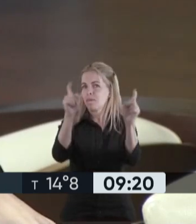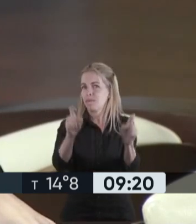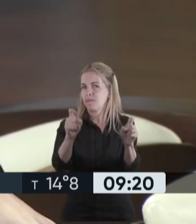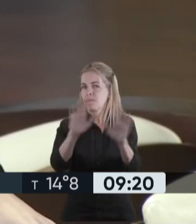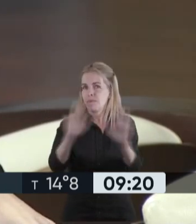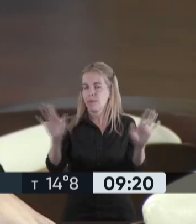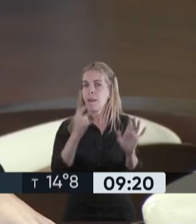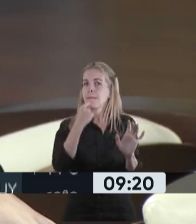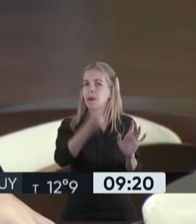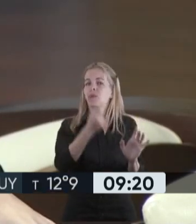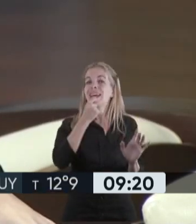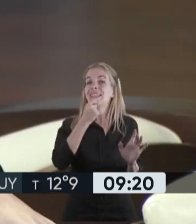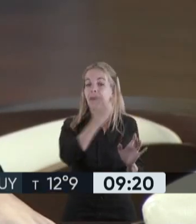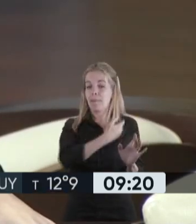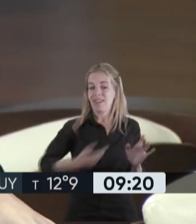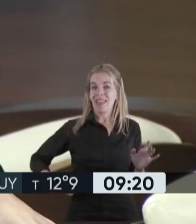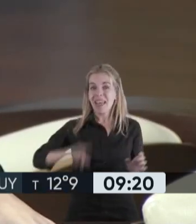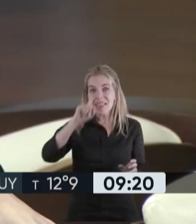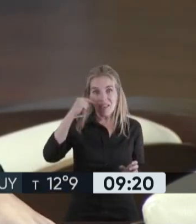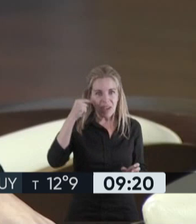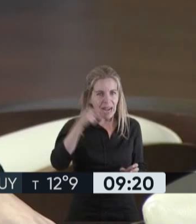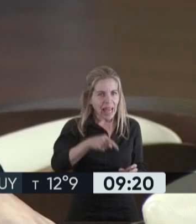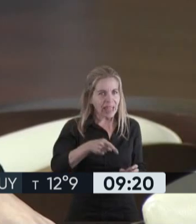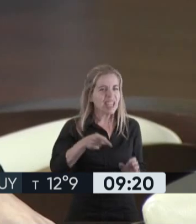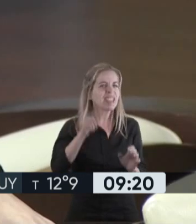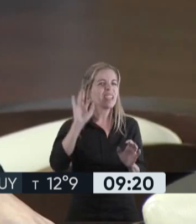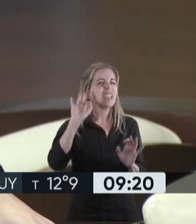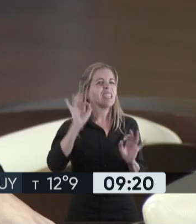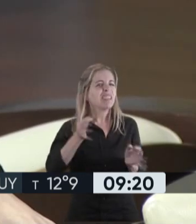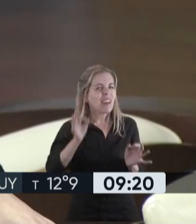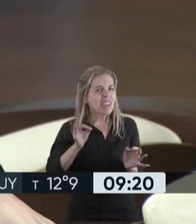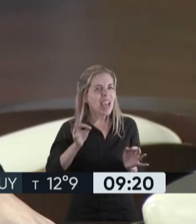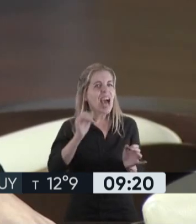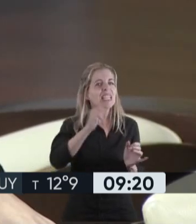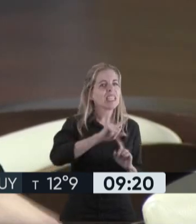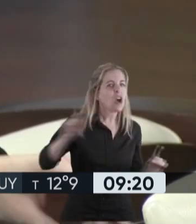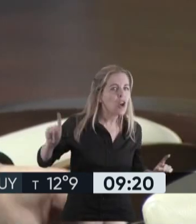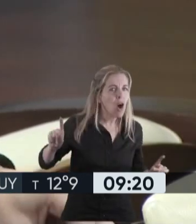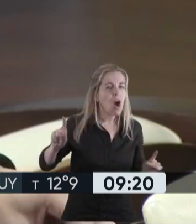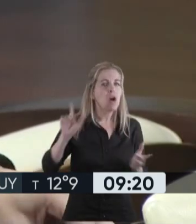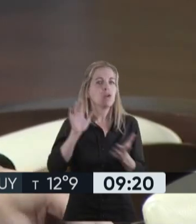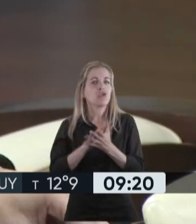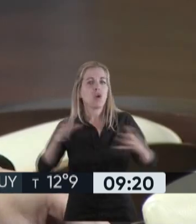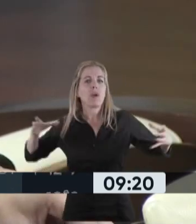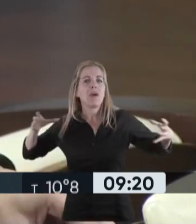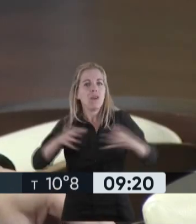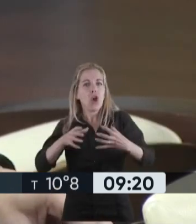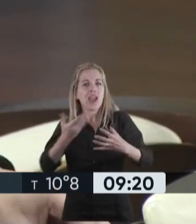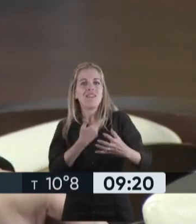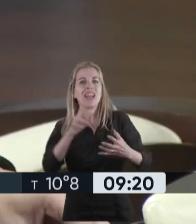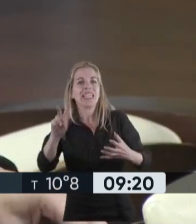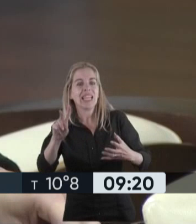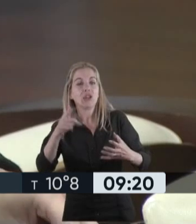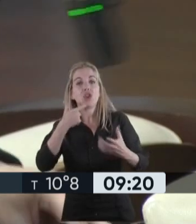es preguntar si el presidente Alberto Fernández estaba enterado o no de que iba a haber una división en el bloque del Frente de Todos en el